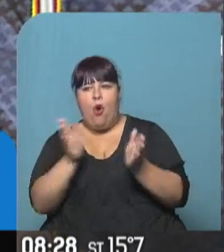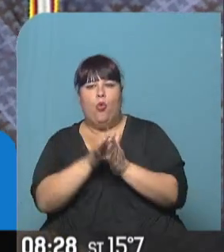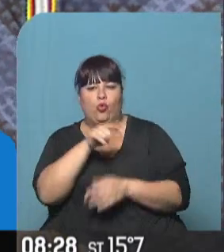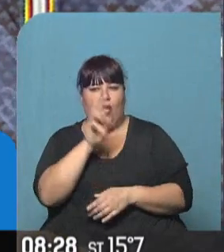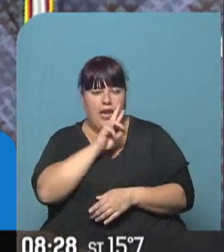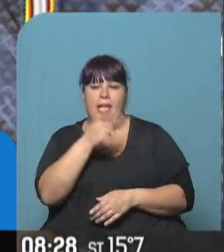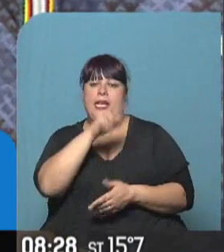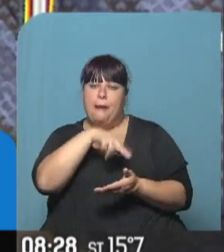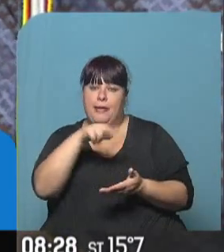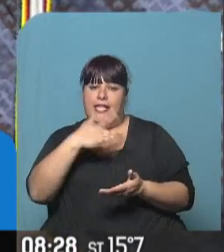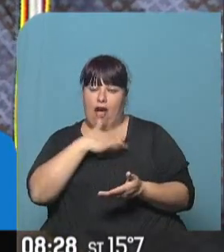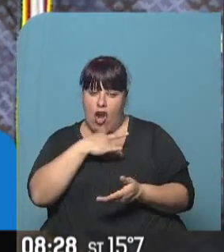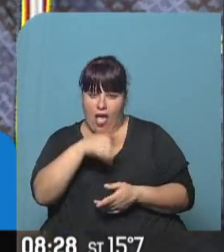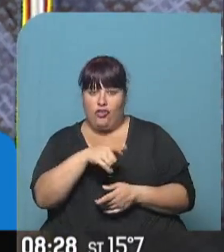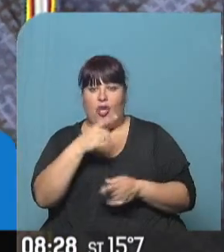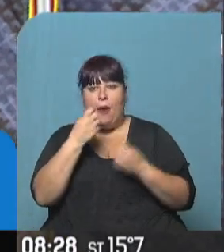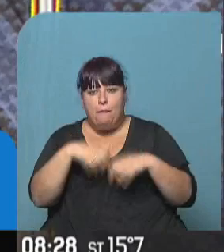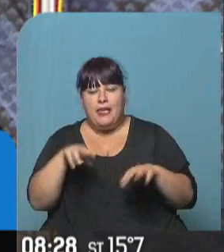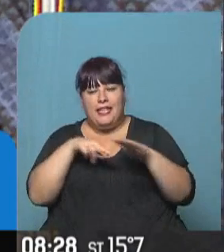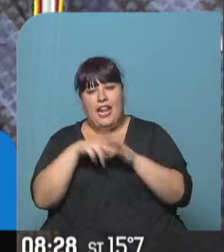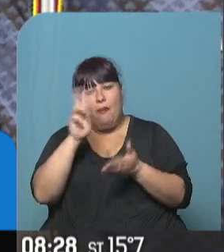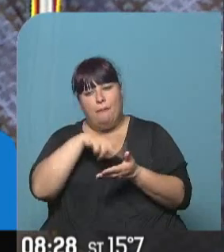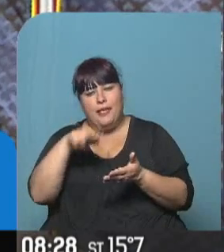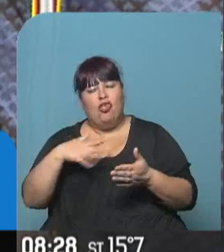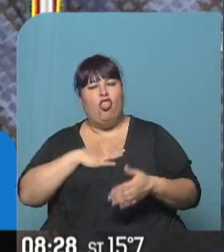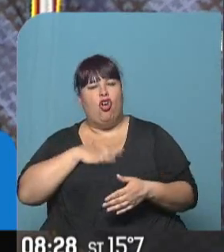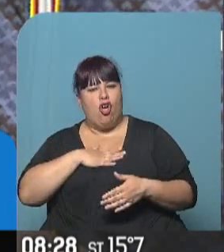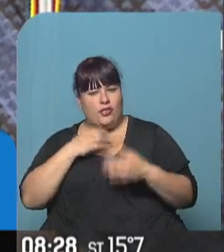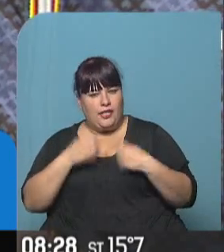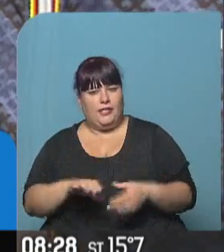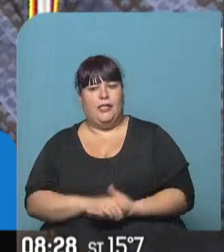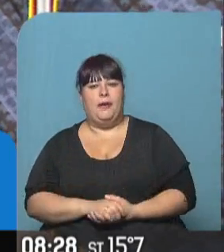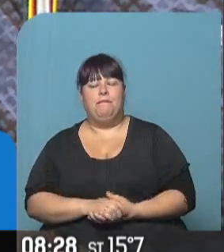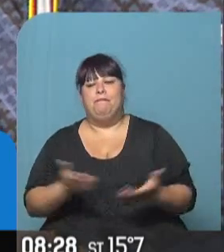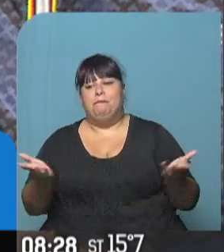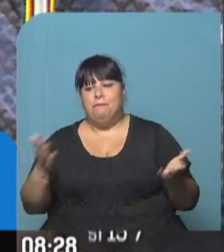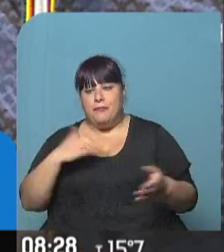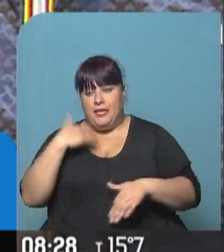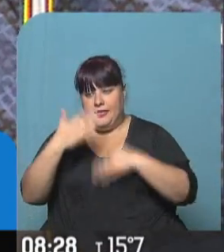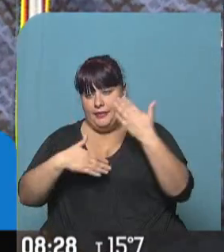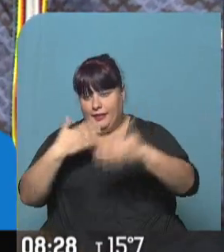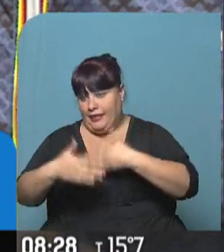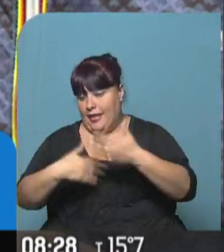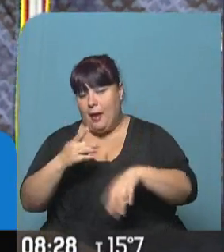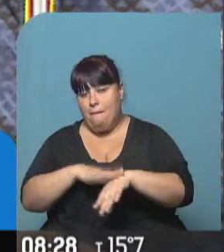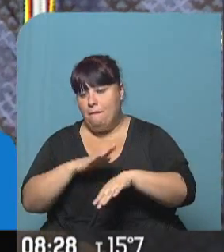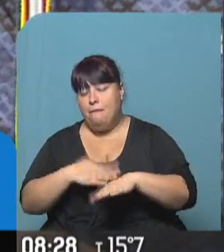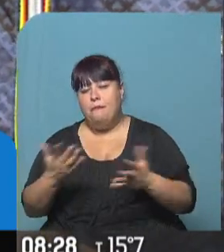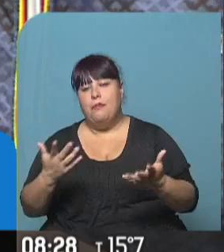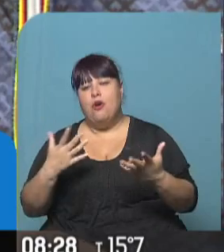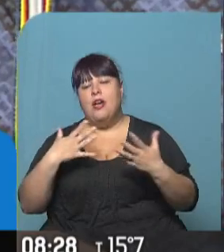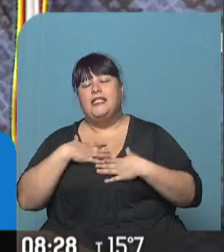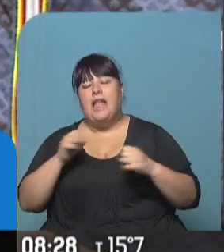con ella y ya pintaban corazones en sus primeras internaciones estaban muy contentas lamentablemente el tiempo va pasando su